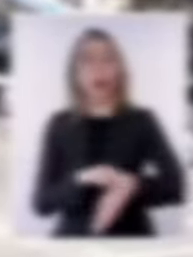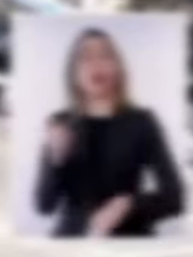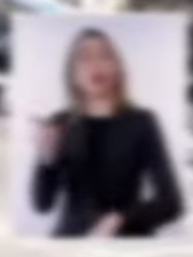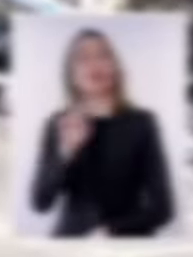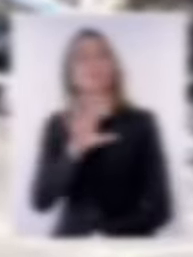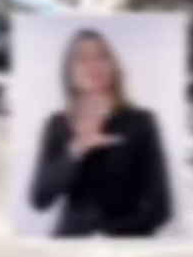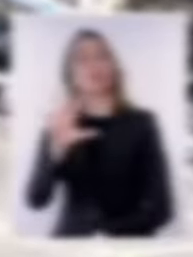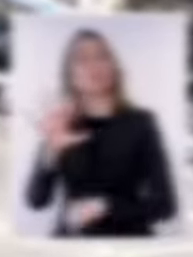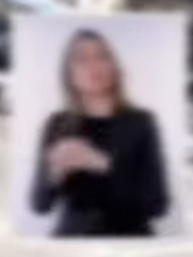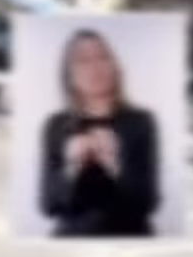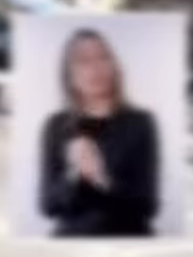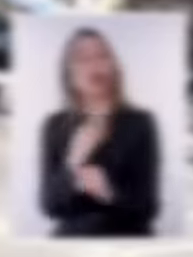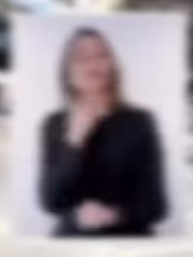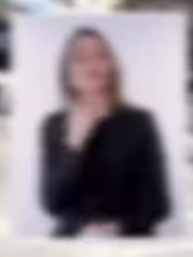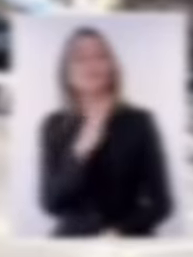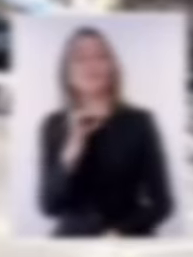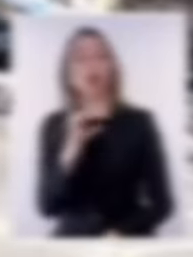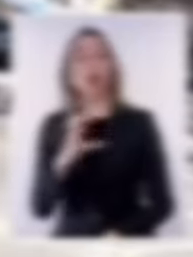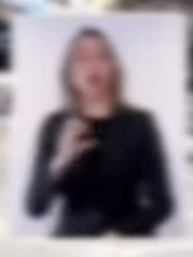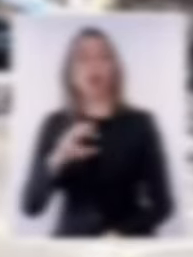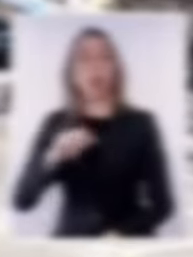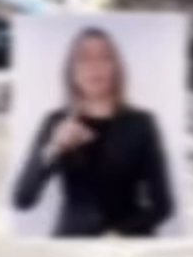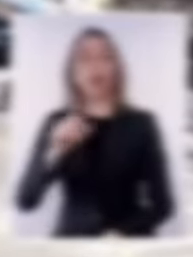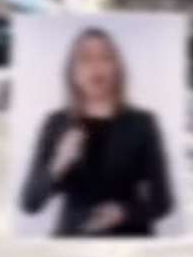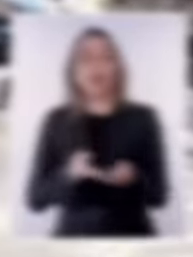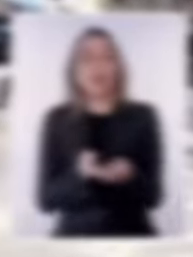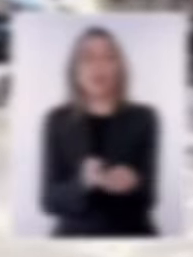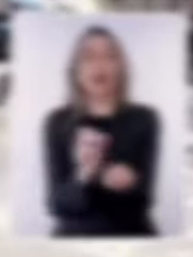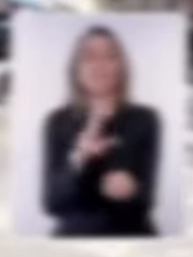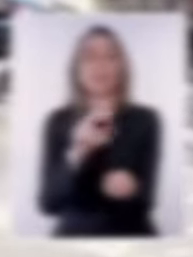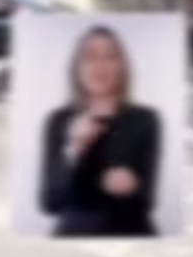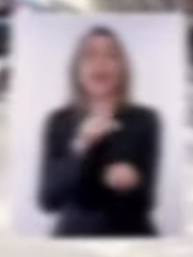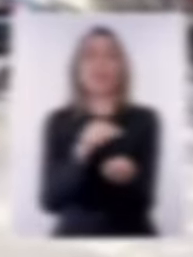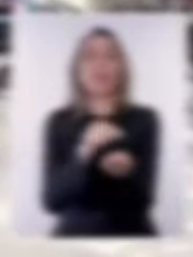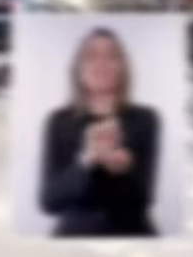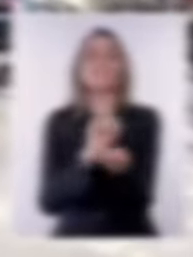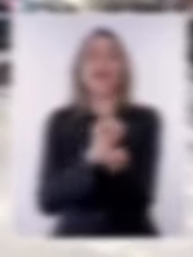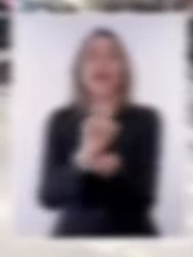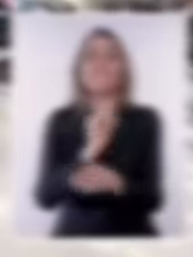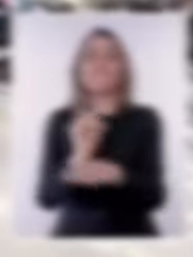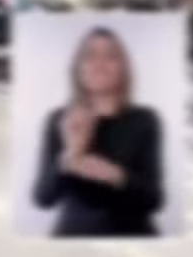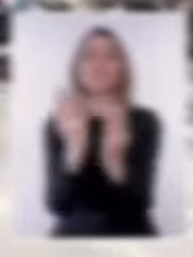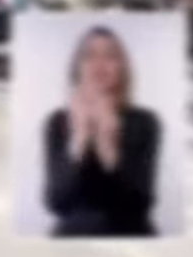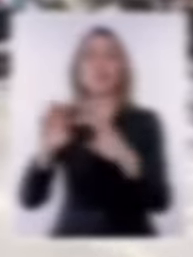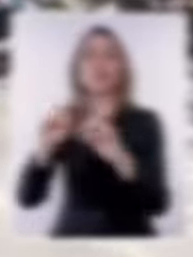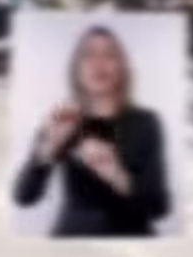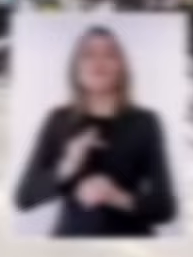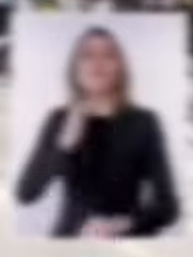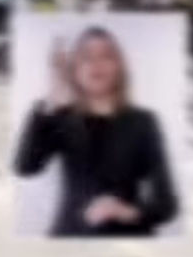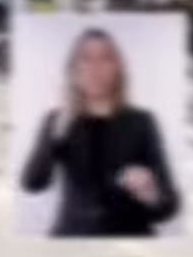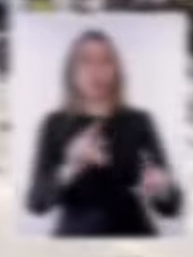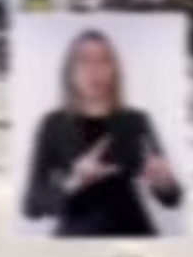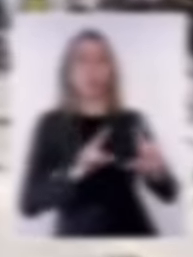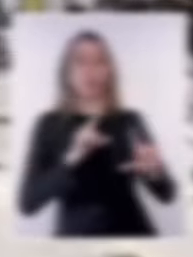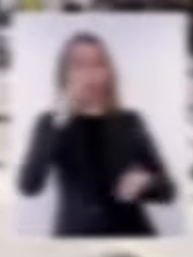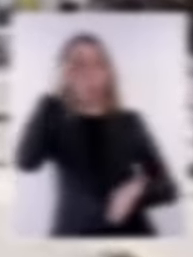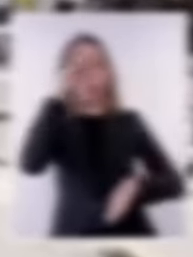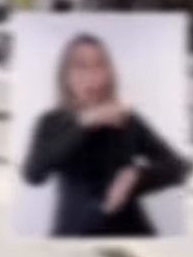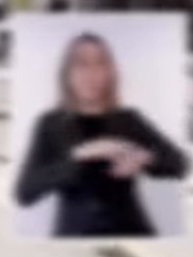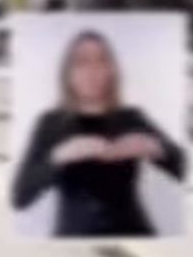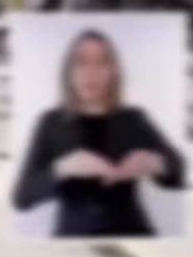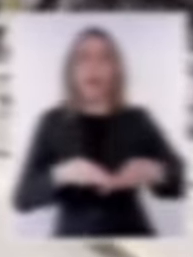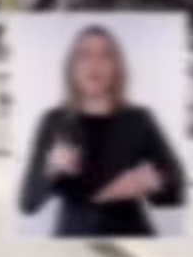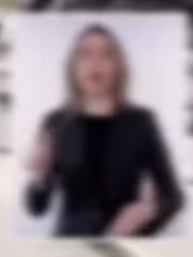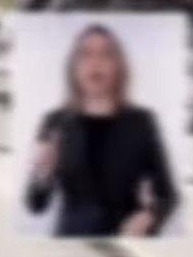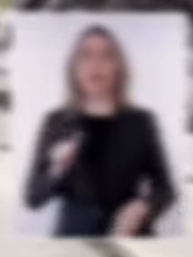55 años, fue también comandante de la Esmeralda, que hasta el día de hoy es el buque de instrucción para los futuros marinos de nuestro país. Está a cargo